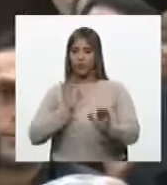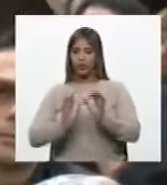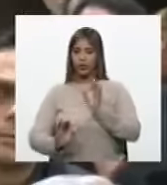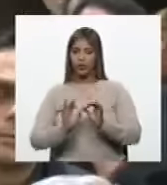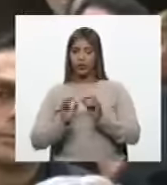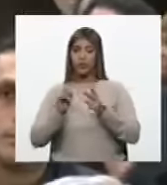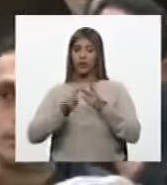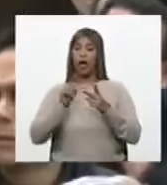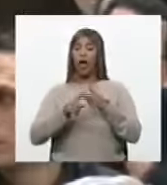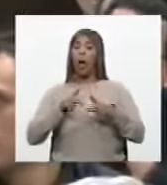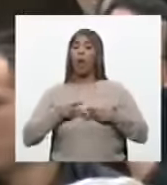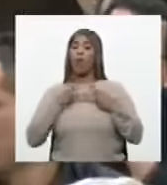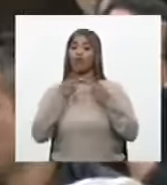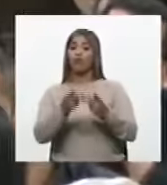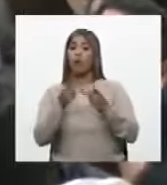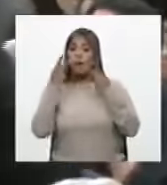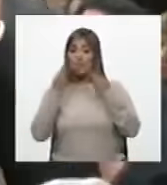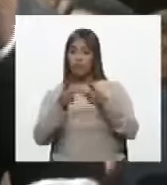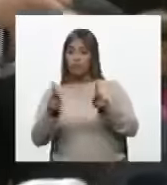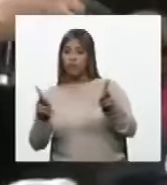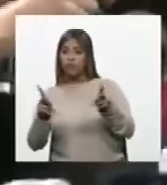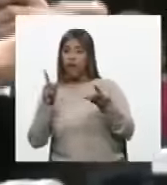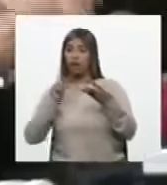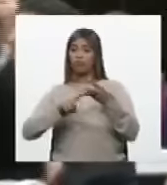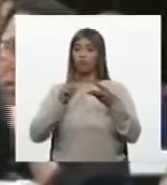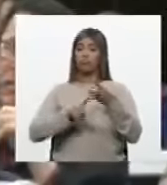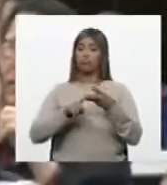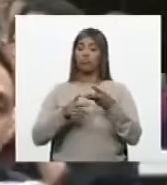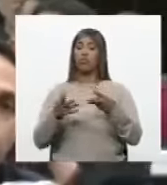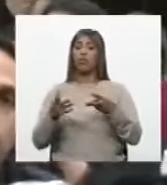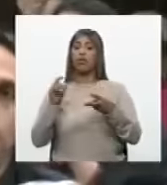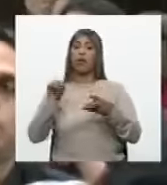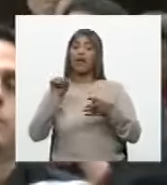ni Voluntad Popular, a estas organizaciones que